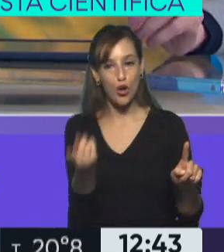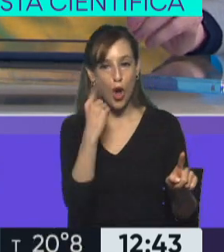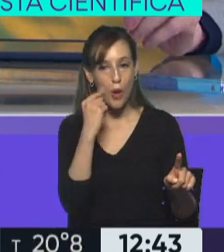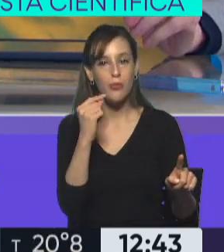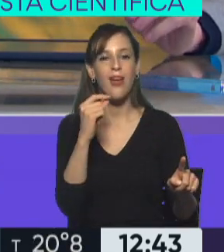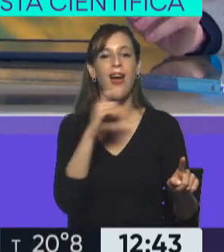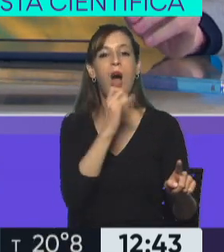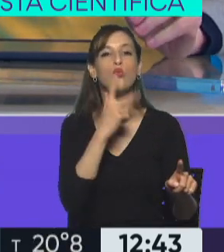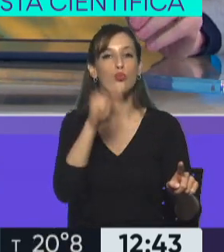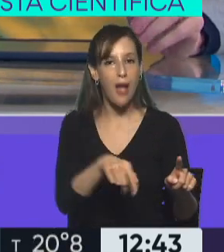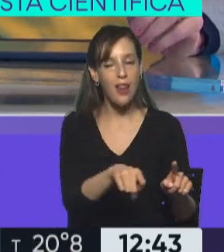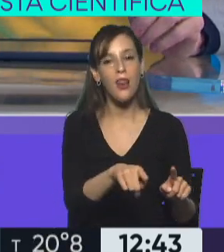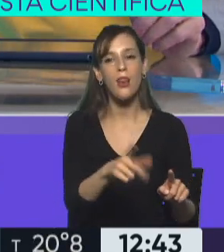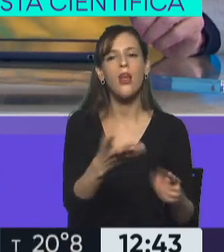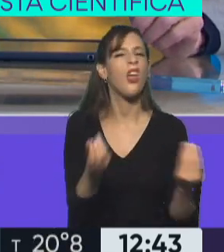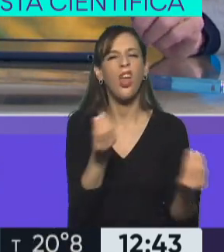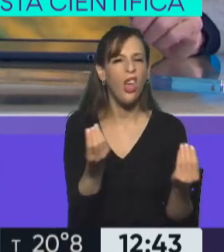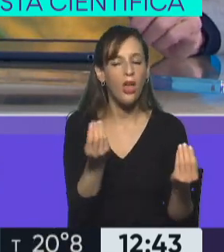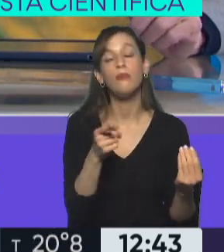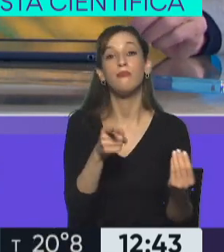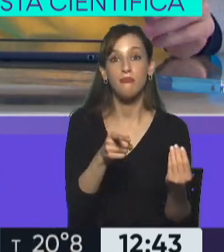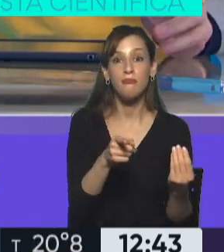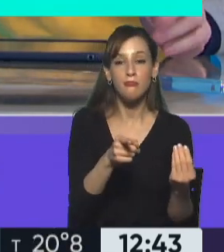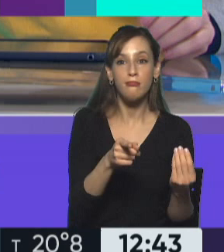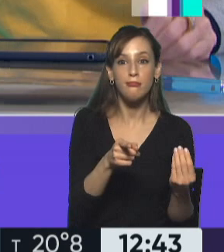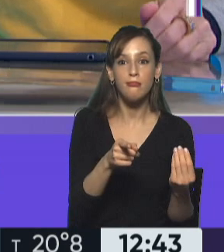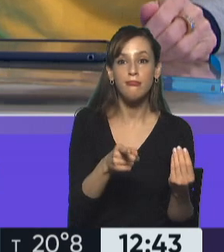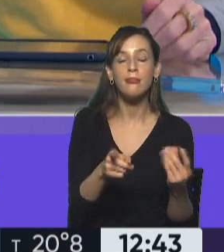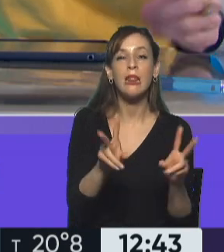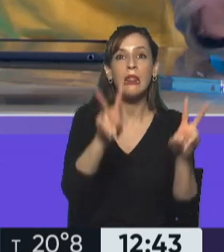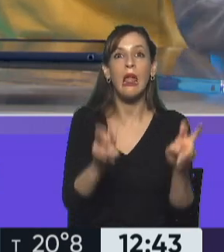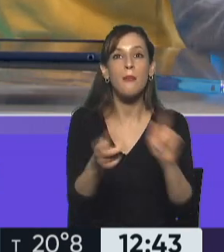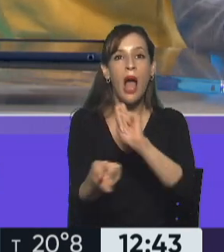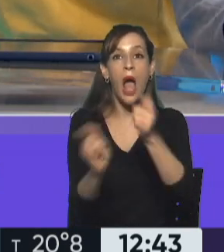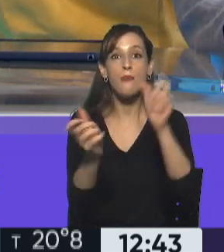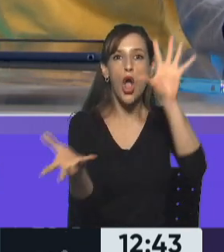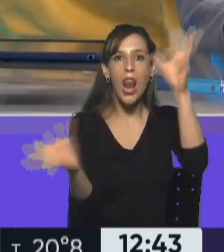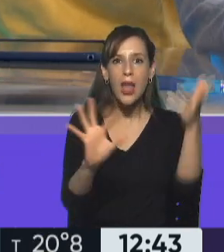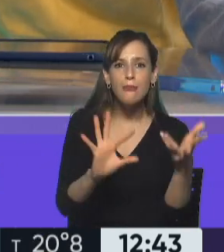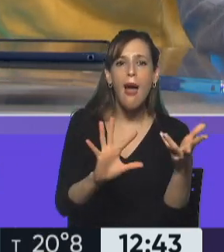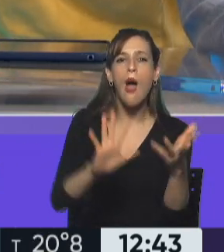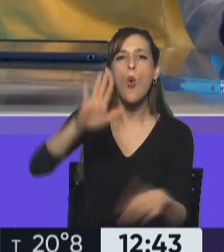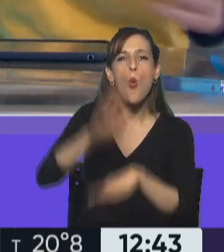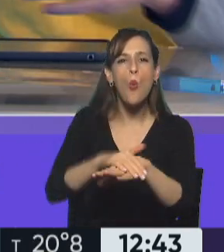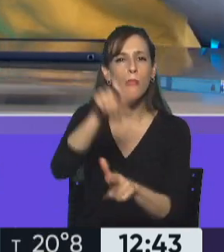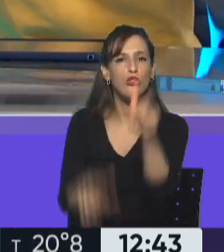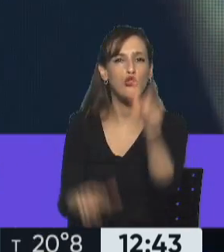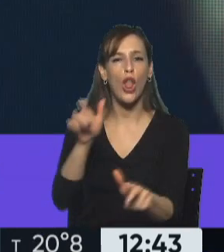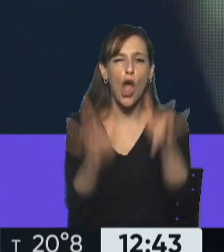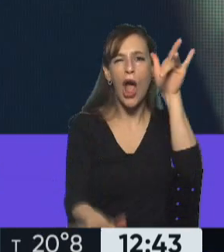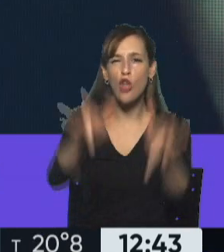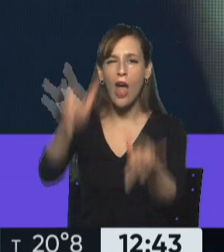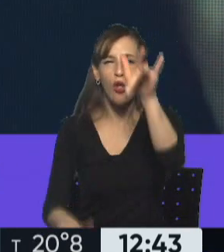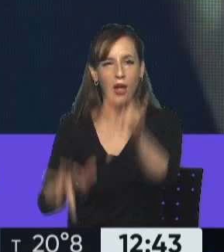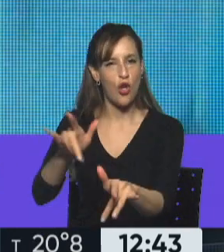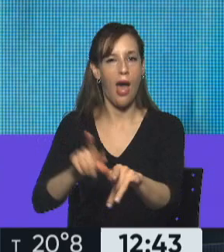papel humano el papel antropogénico en el cambio climático que hoy todos damos por conocidos todos